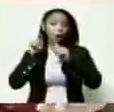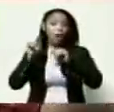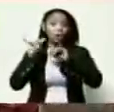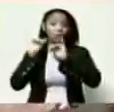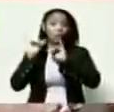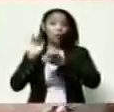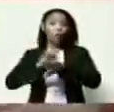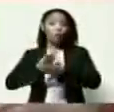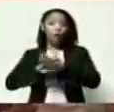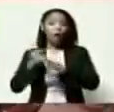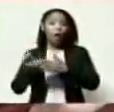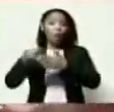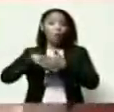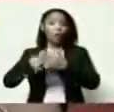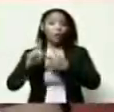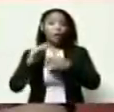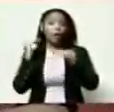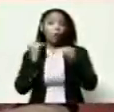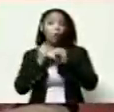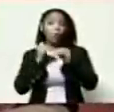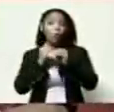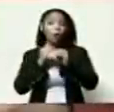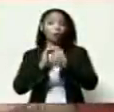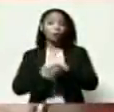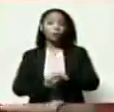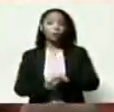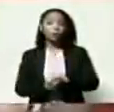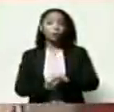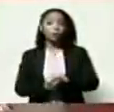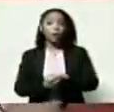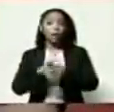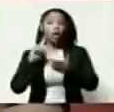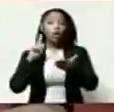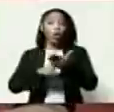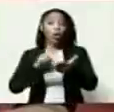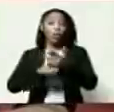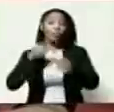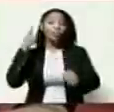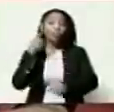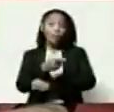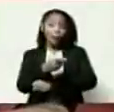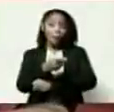porque la cuenta para nosotros sigue igualita, ¿ves? Nos deben y deben pagar.